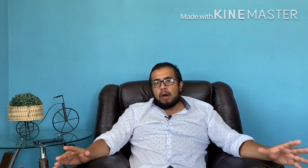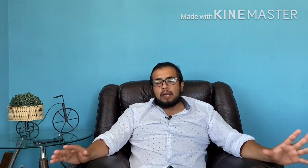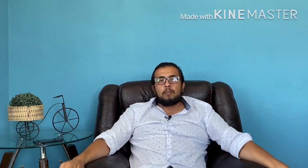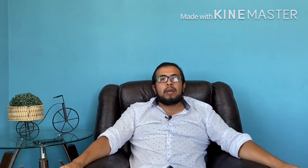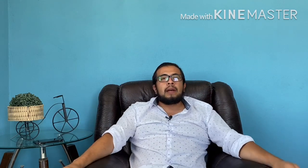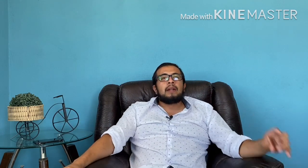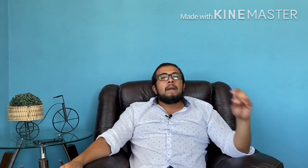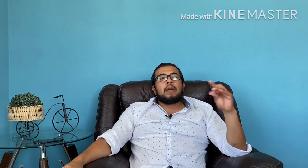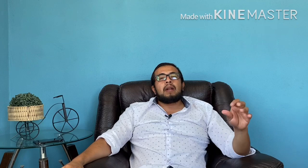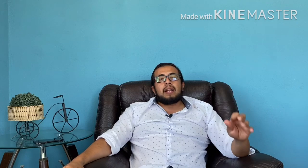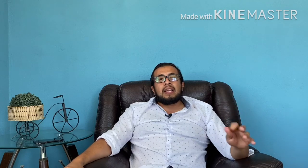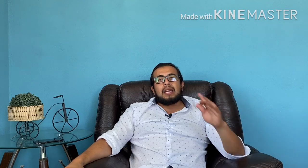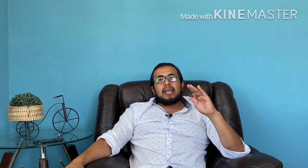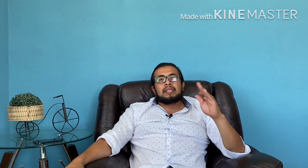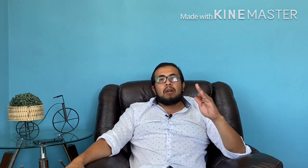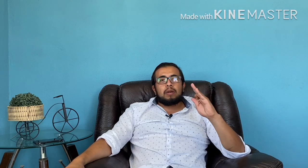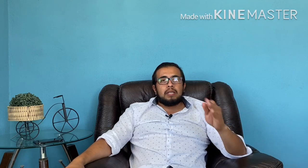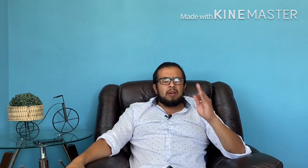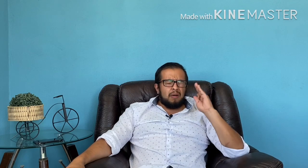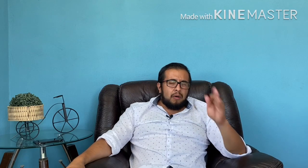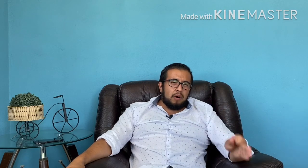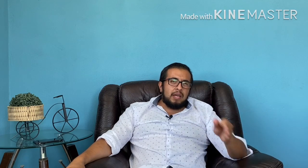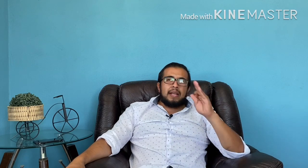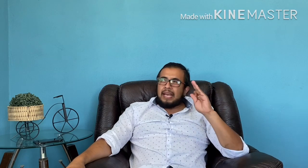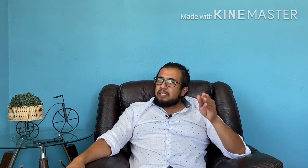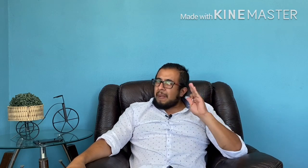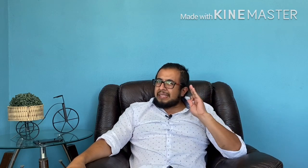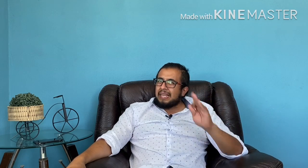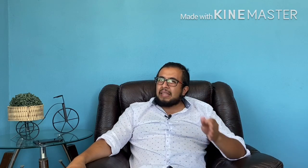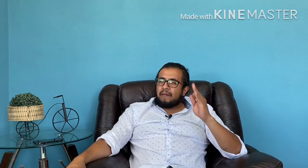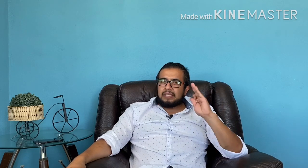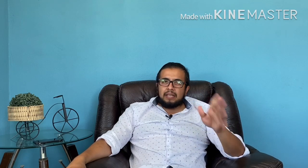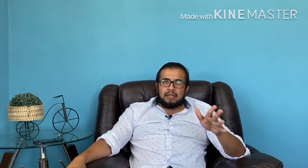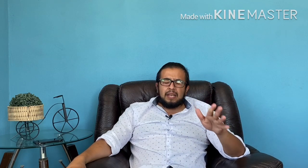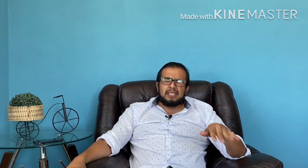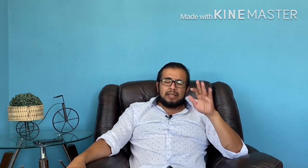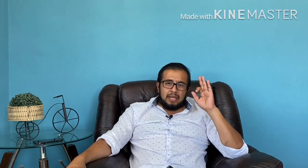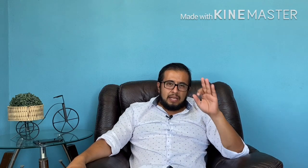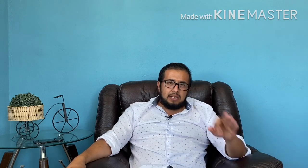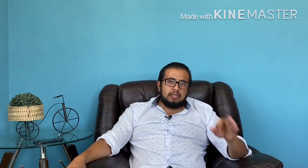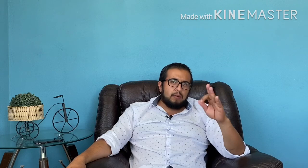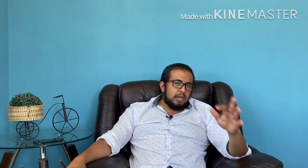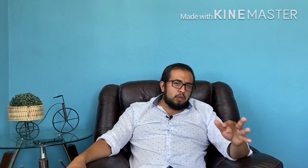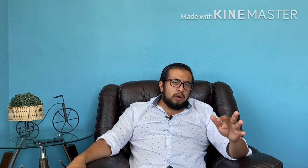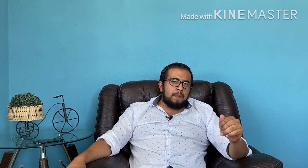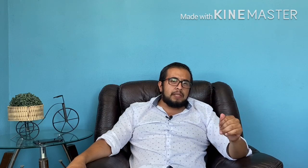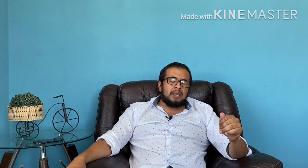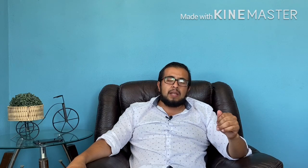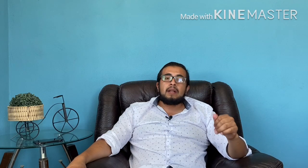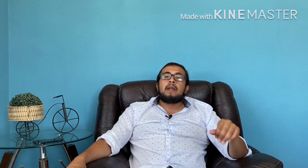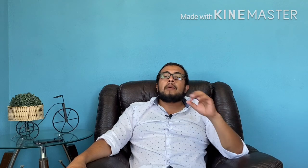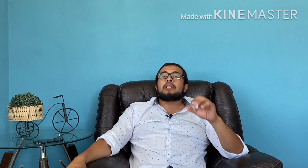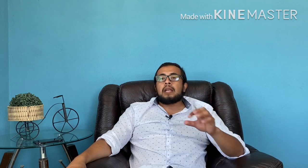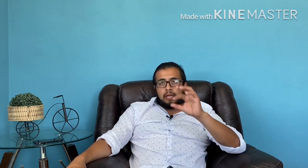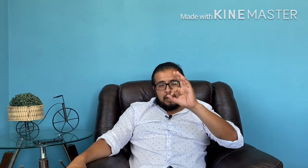algo, ojalá se pueda, pero la realidad es que lo que se dijo hoy es bastante interesante, insisto, bien hecho por el